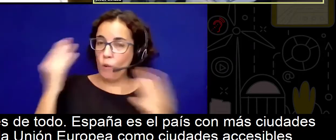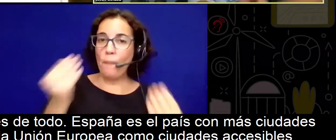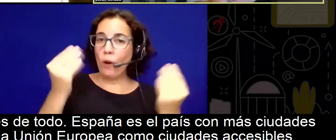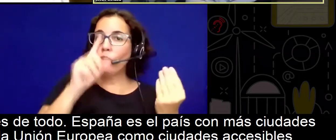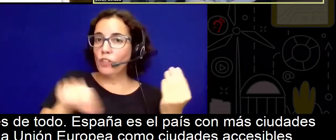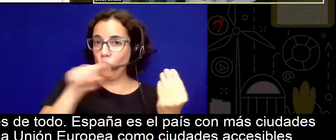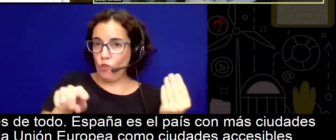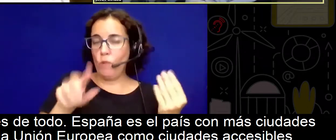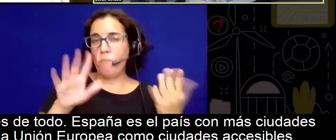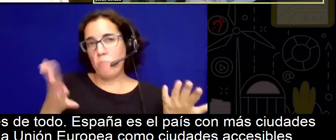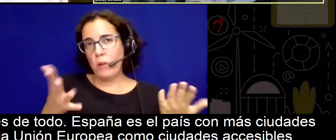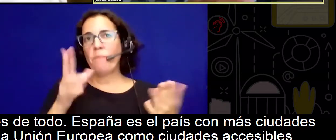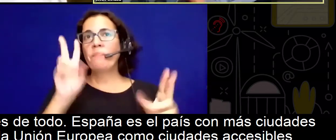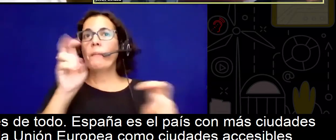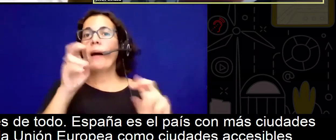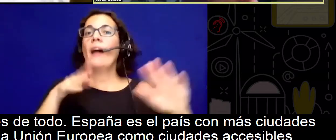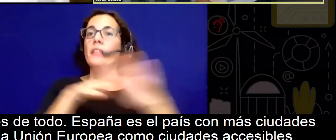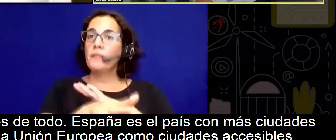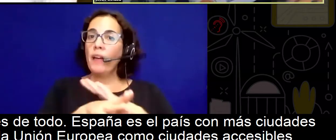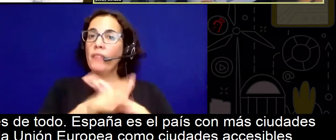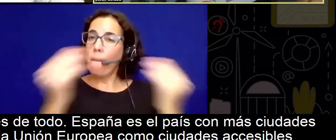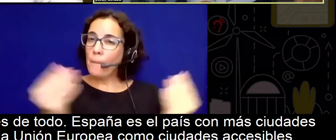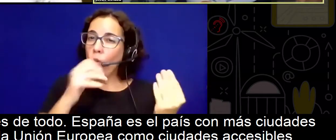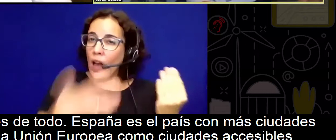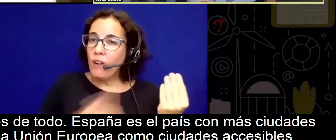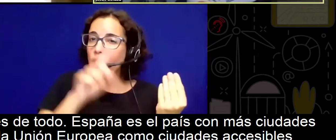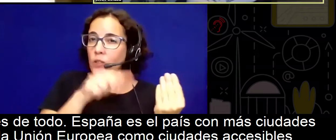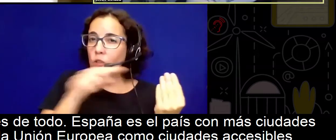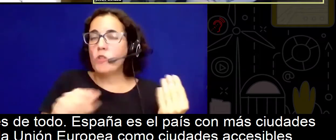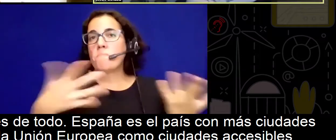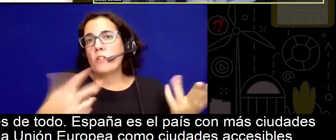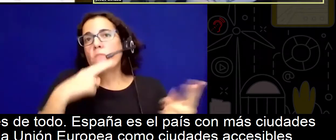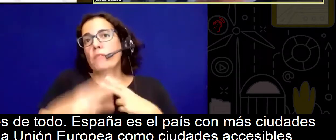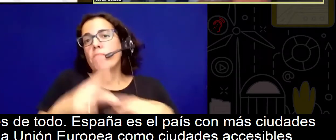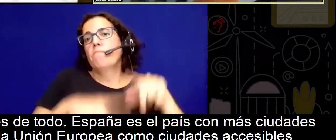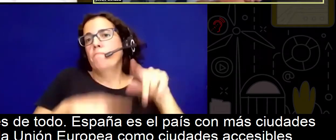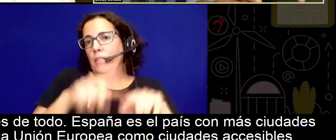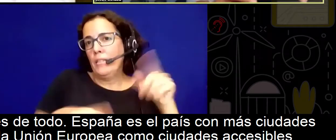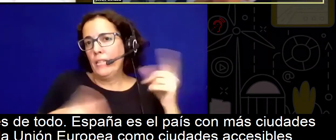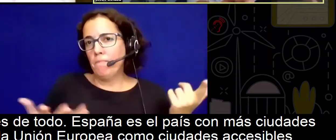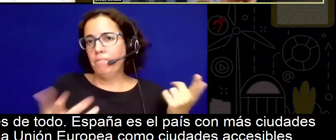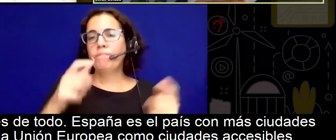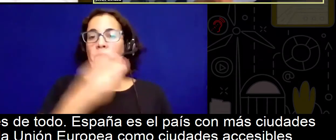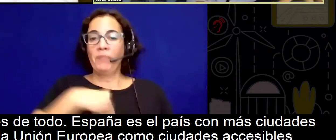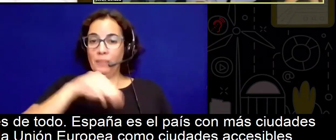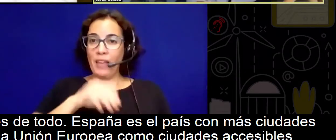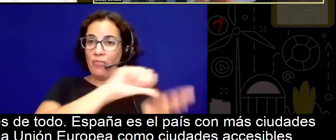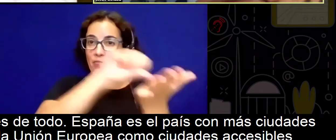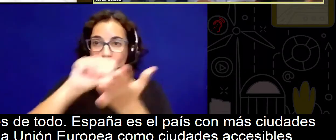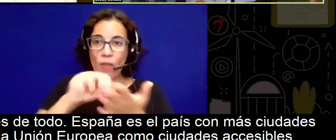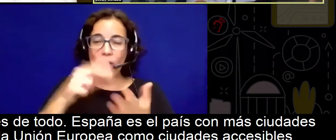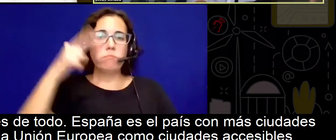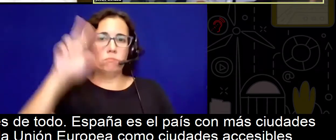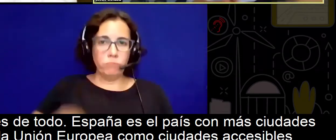habrá contestaciones de todo, ¿no? Podemos aportar, Jesús, tú lo conoces bien, España es el país con más ciudades reconocidas por la Unión Europea como